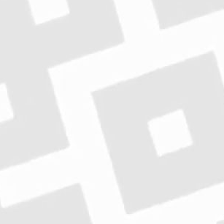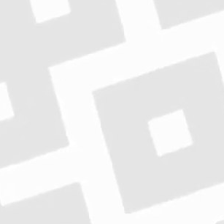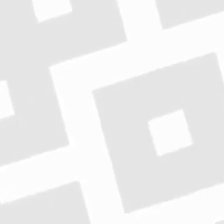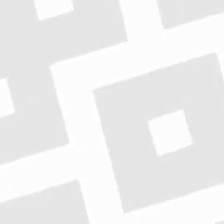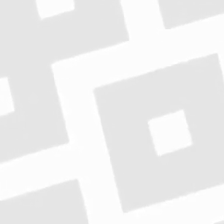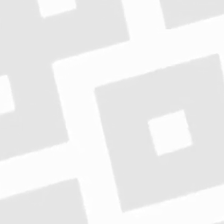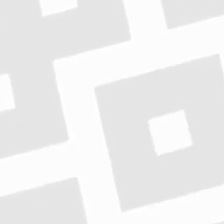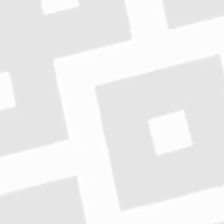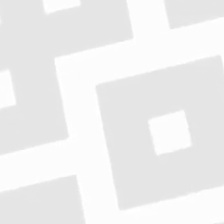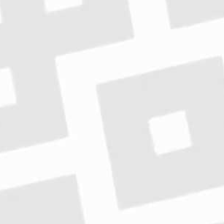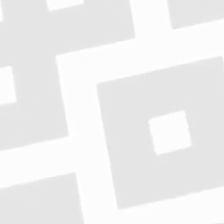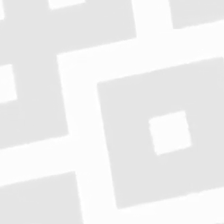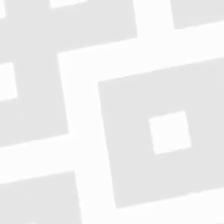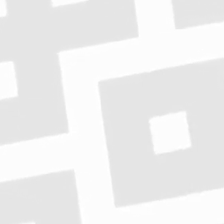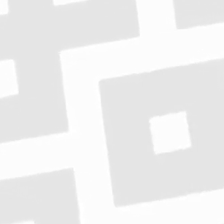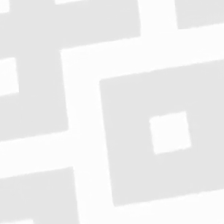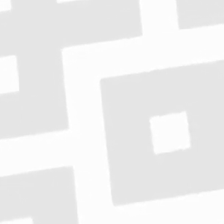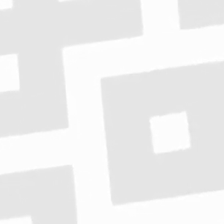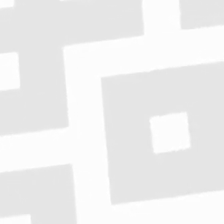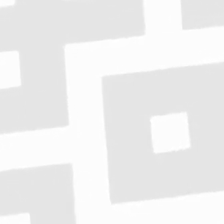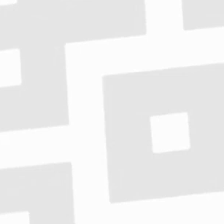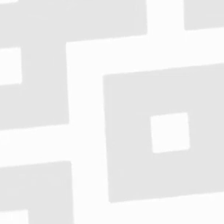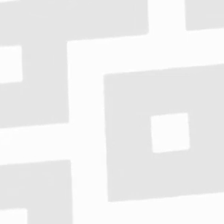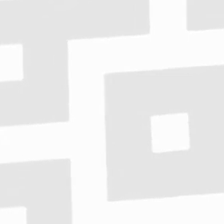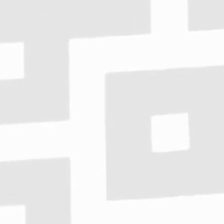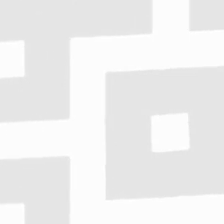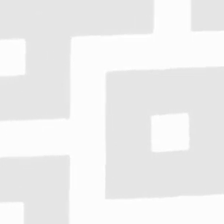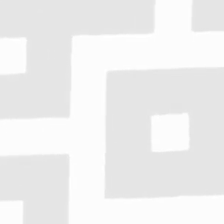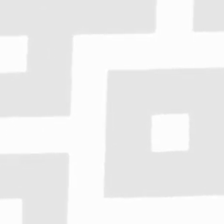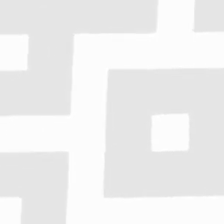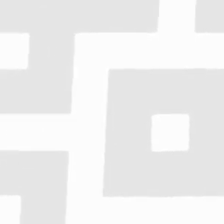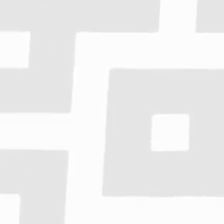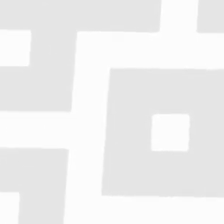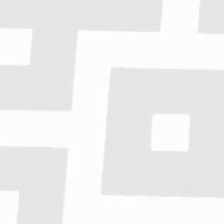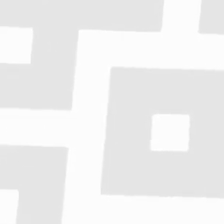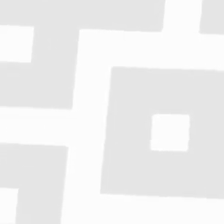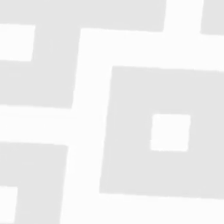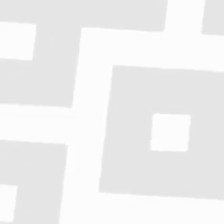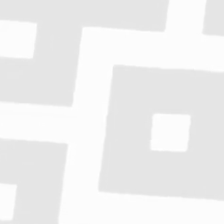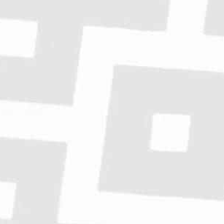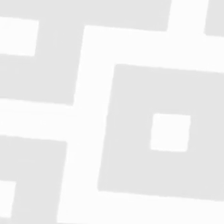Estrategia estatal contra el coronavirus. Actualización en Veracruz.